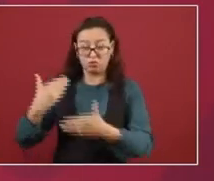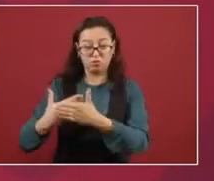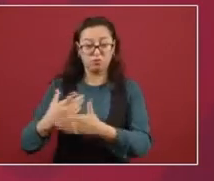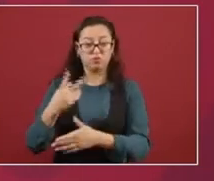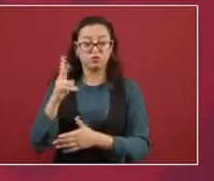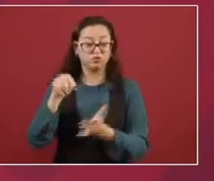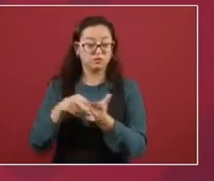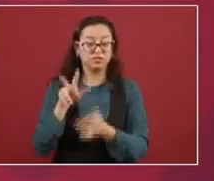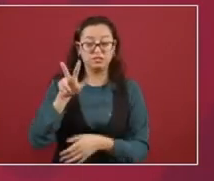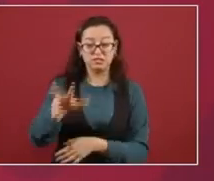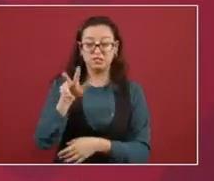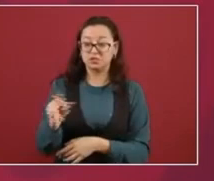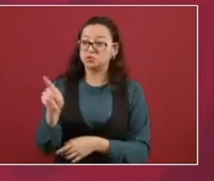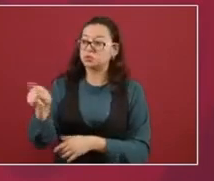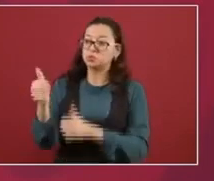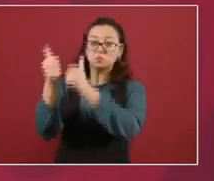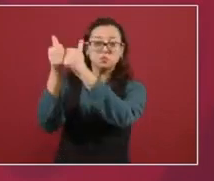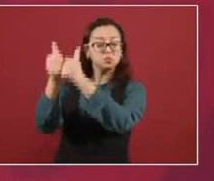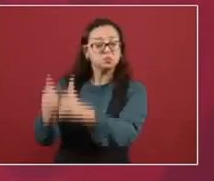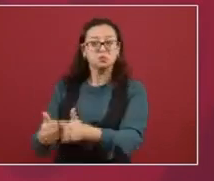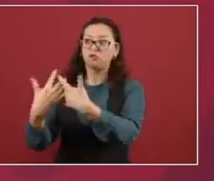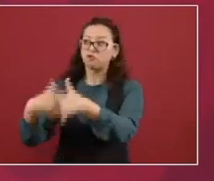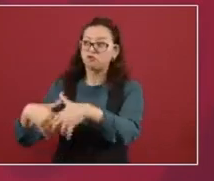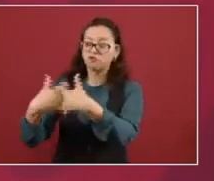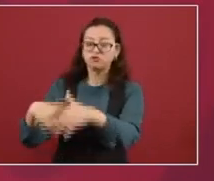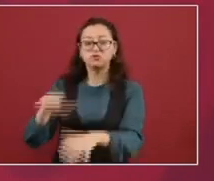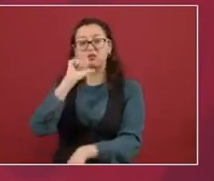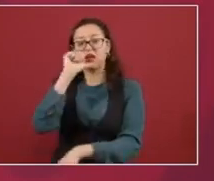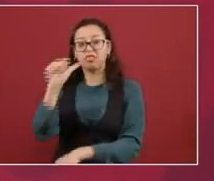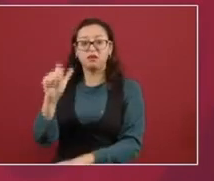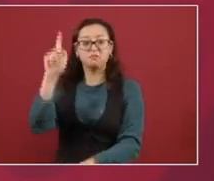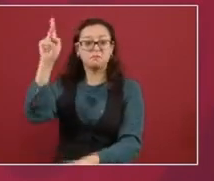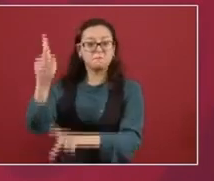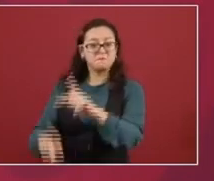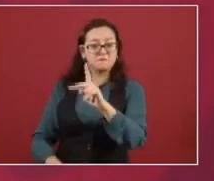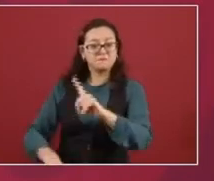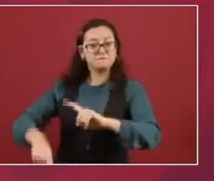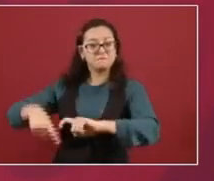estuvo parada la refinería de Madero.